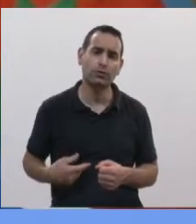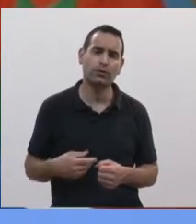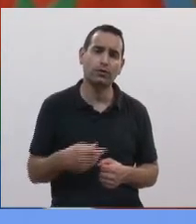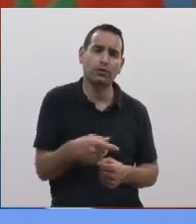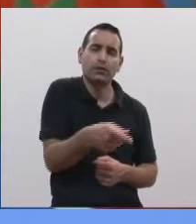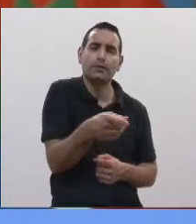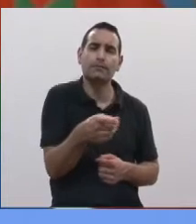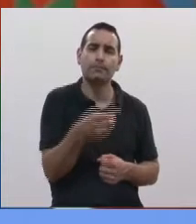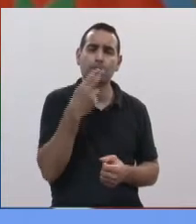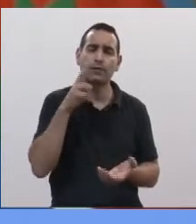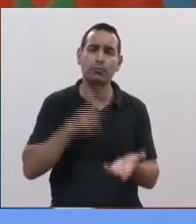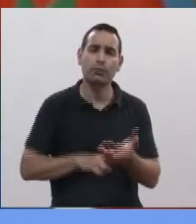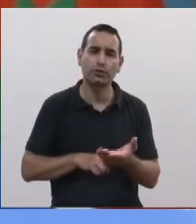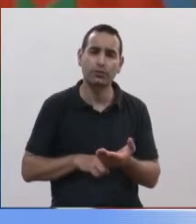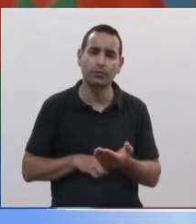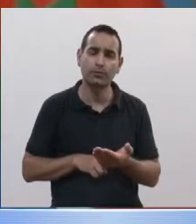aquellos